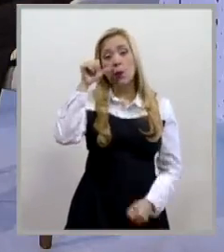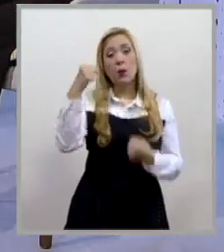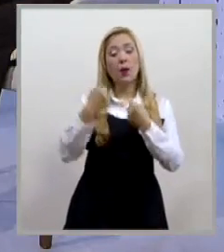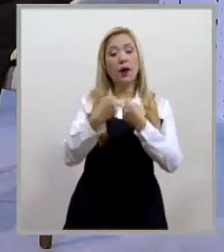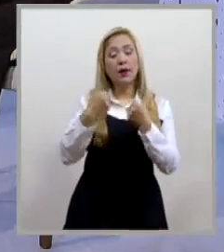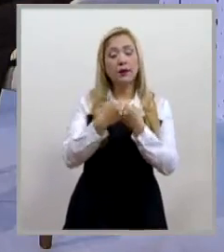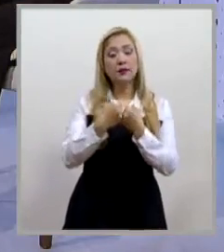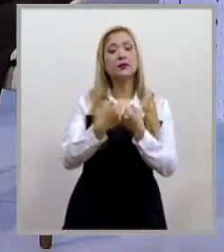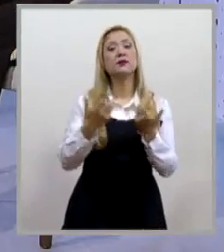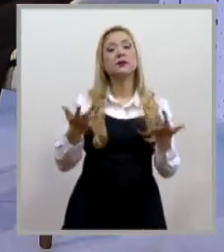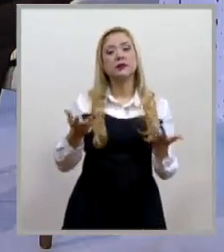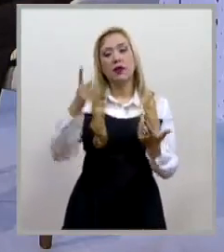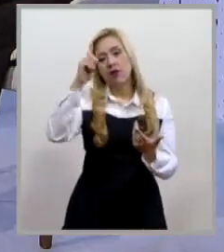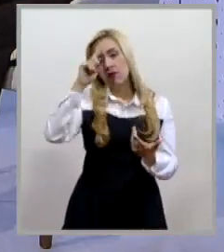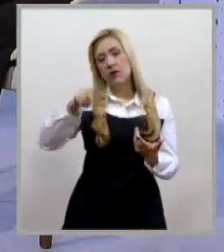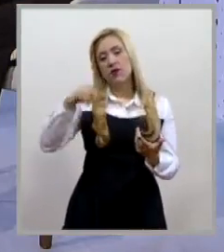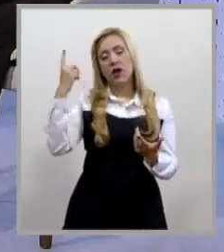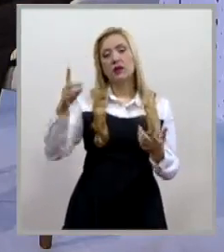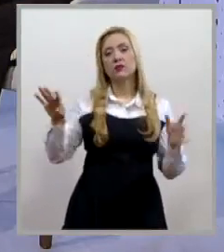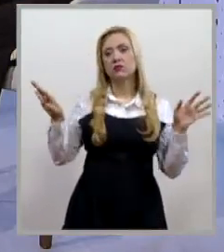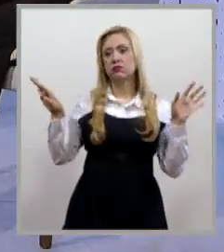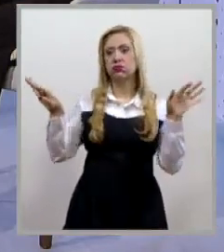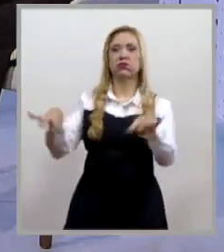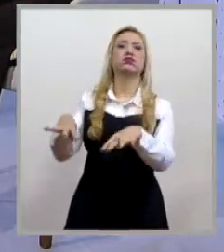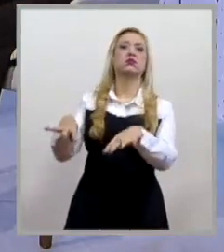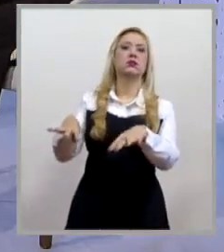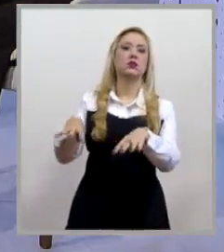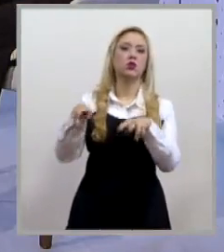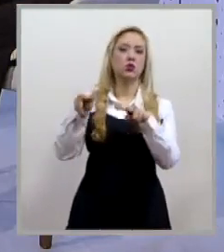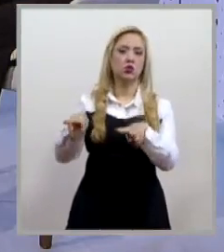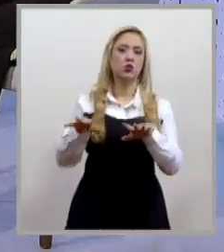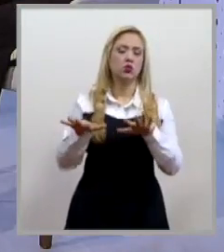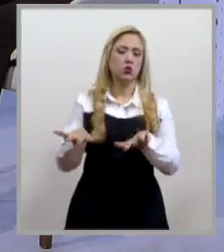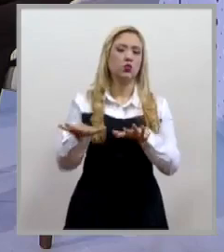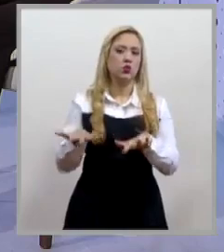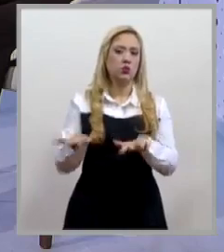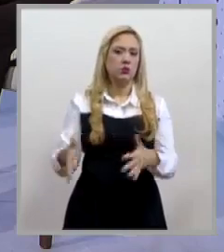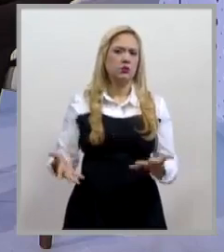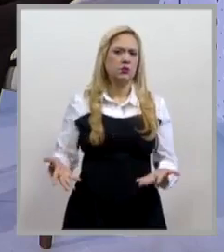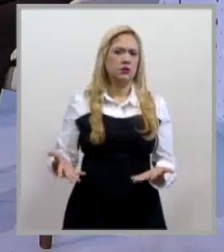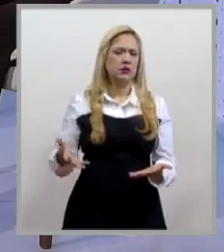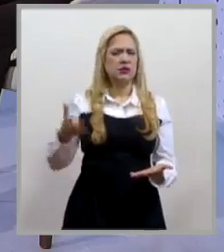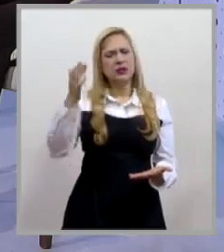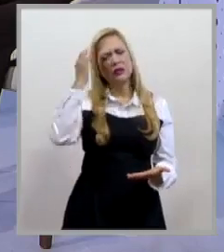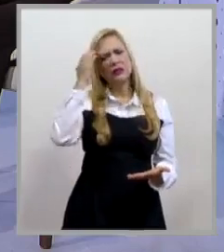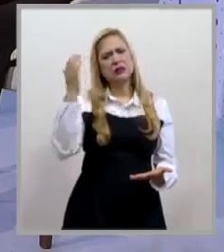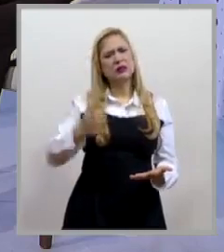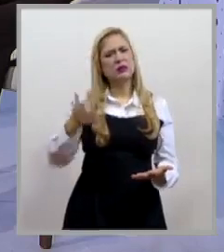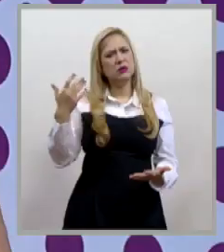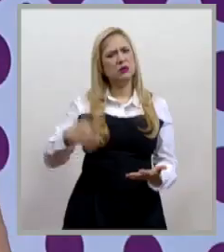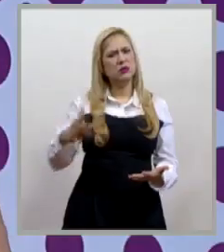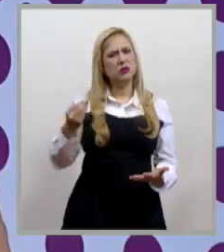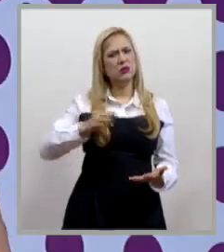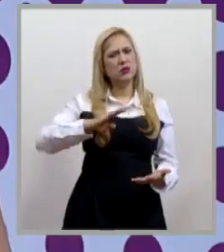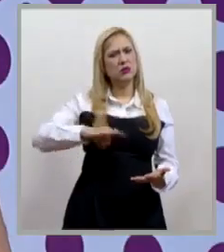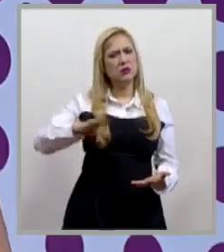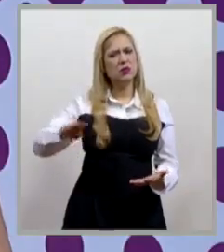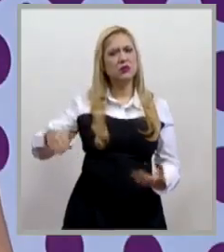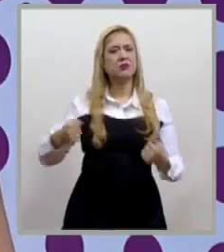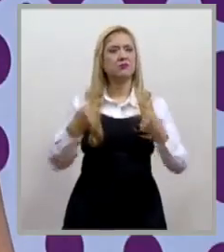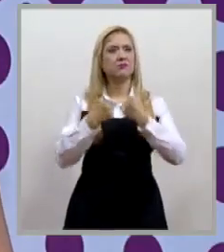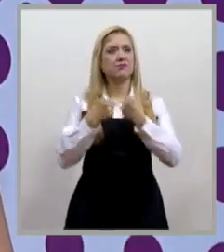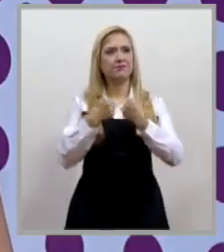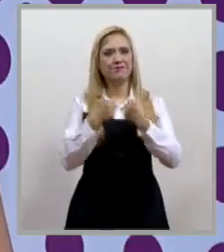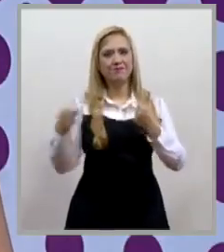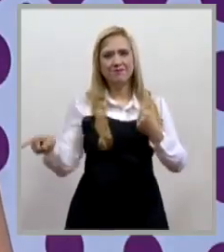factores, ¿no? Que hicieron posible que esta violencia fuera de esa magnitud, ¿no? O sea, ser una ciudad